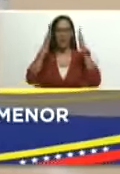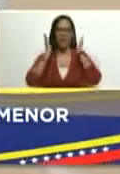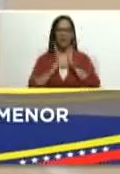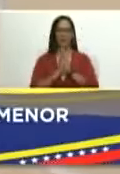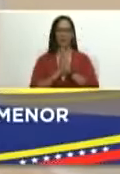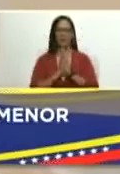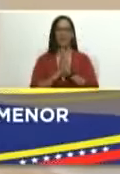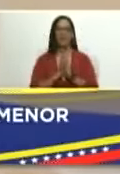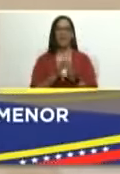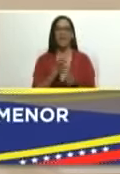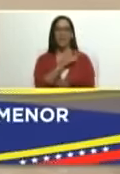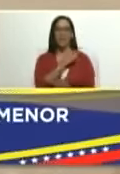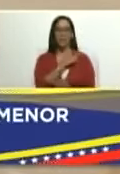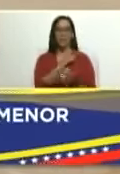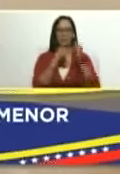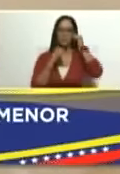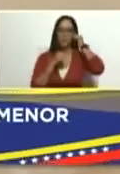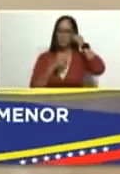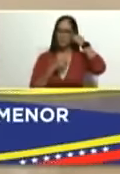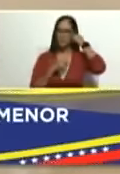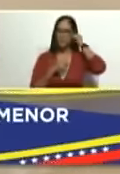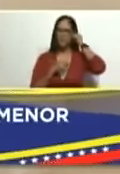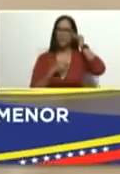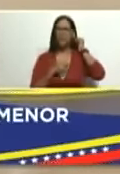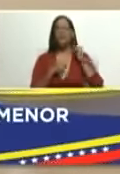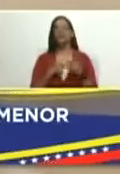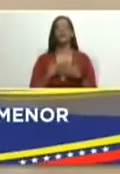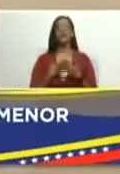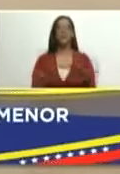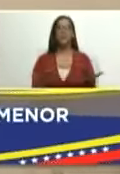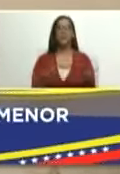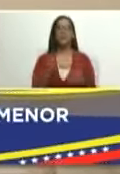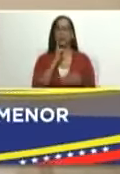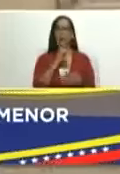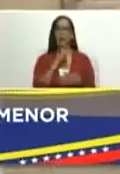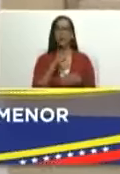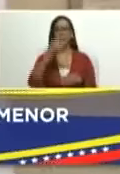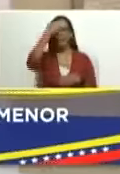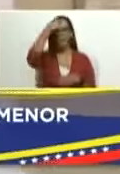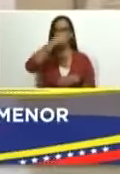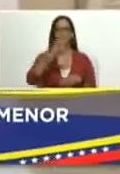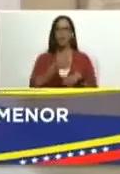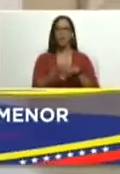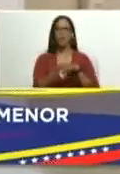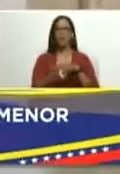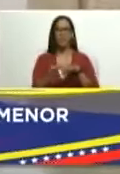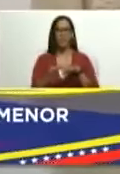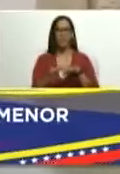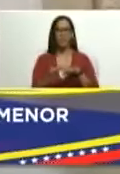es la patrona oriental. Le estoy enviando en nombre del pueblo del municipio García